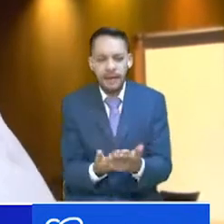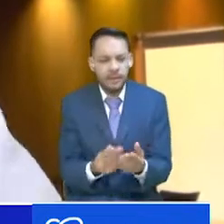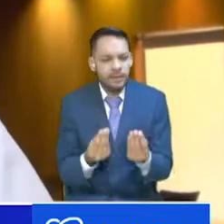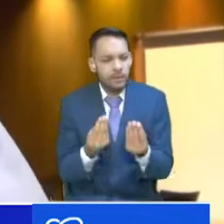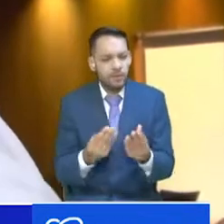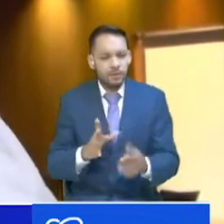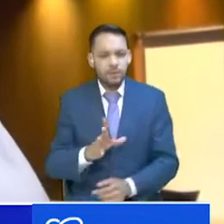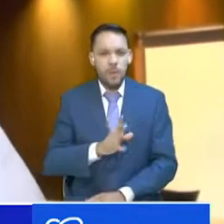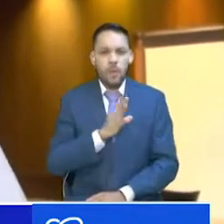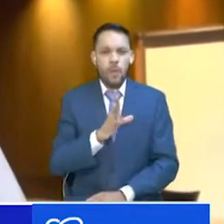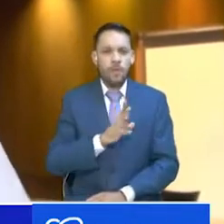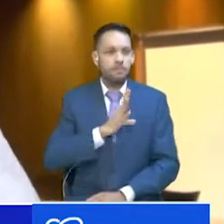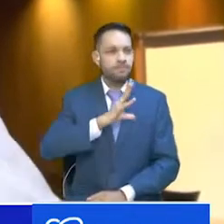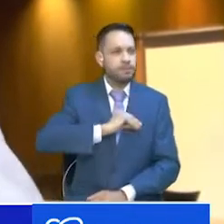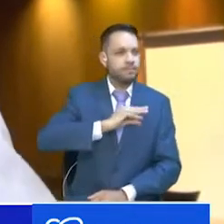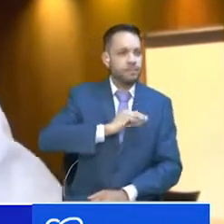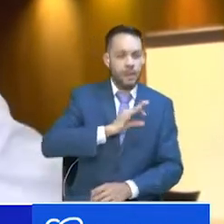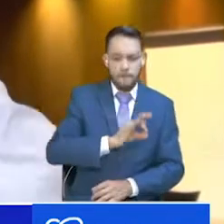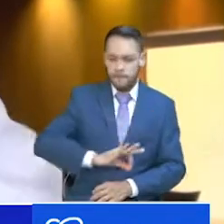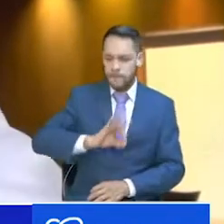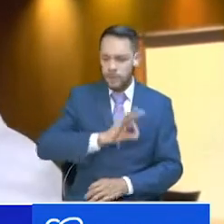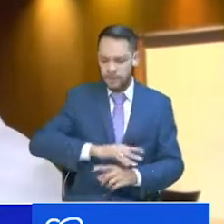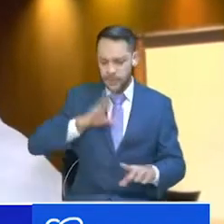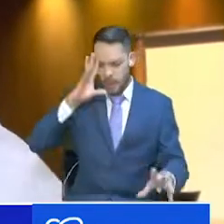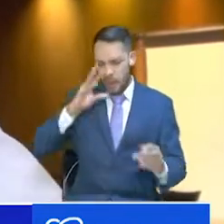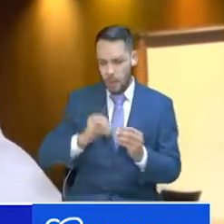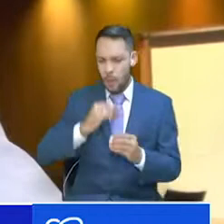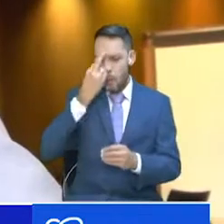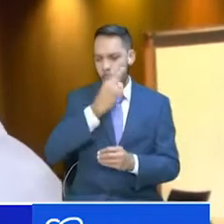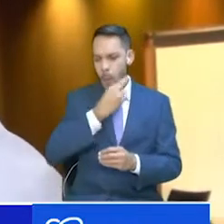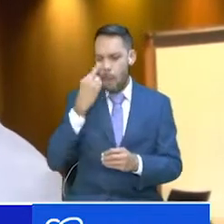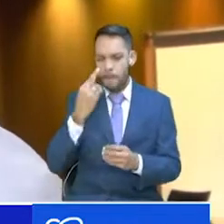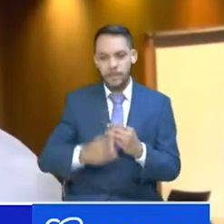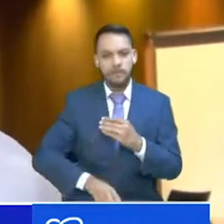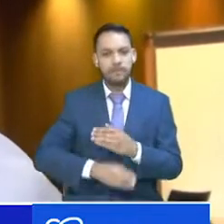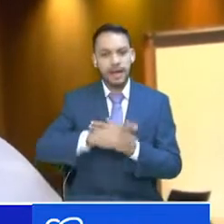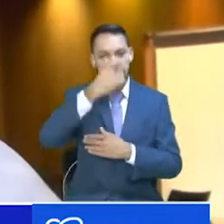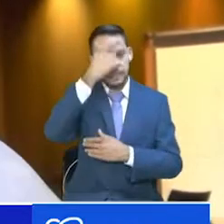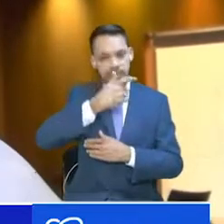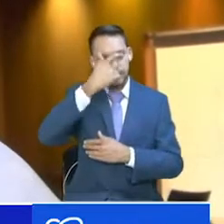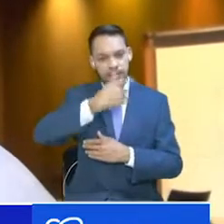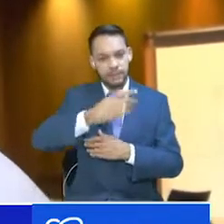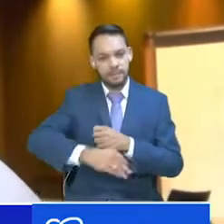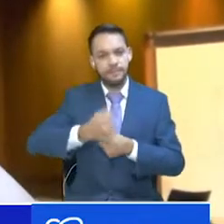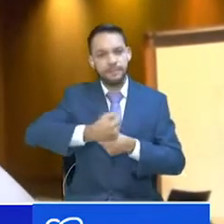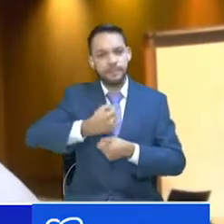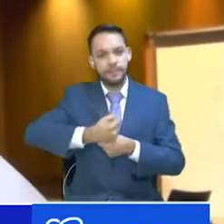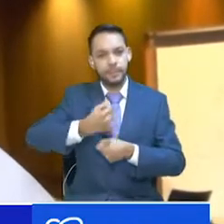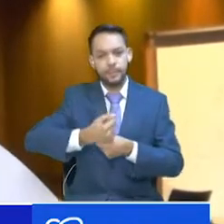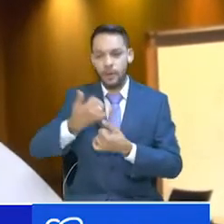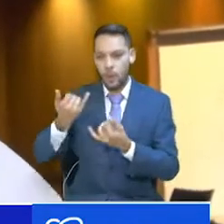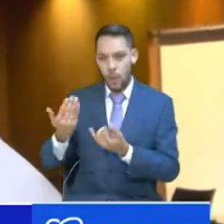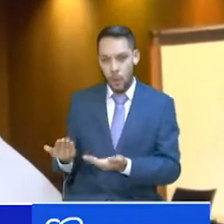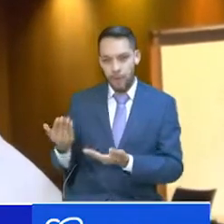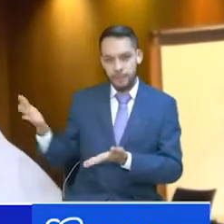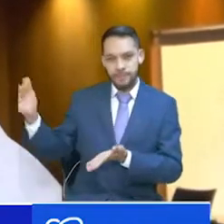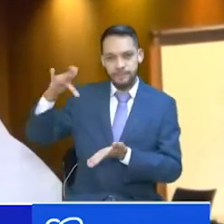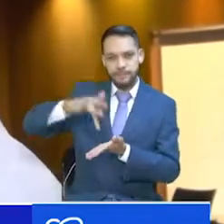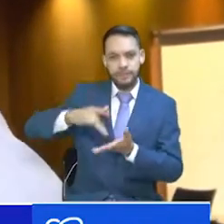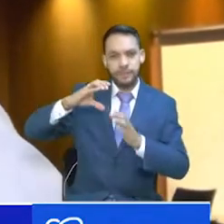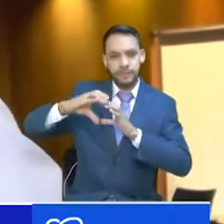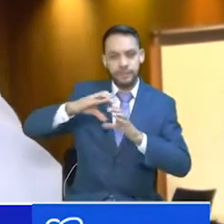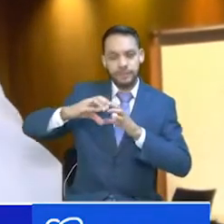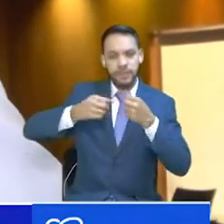orgulloso contento y lleno de una enorme responsabilidad hoy digamos durante su presentación que tuvo con los medios de comunicación